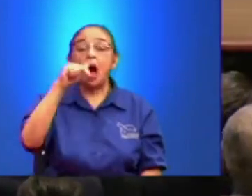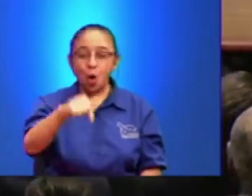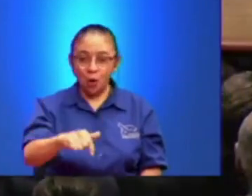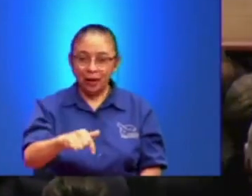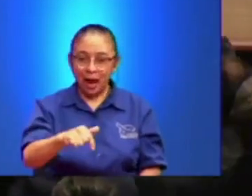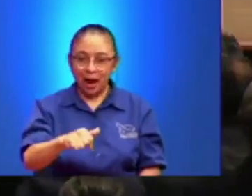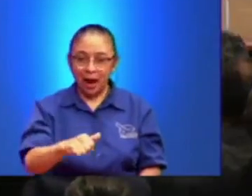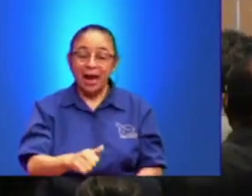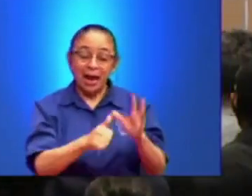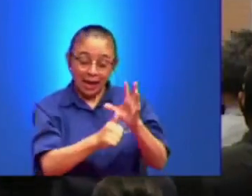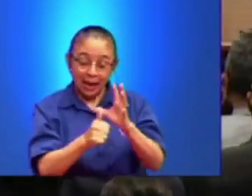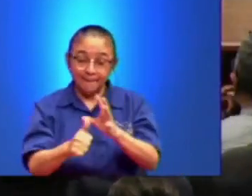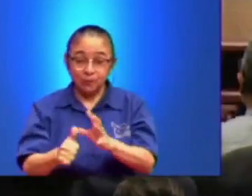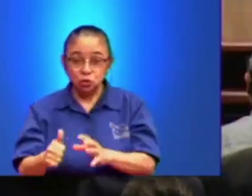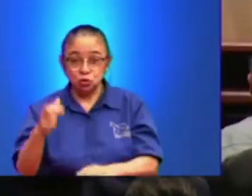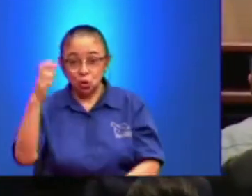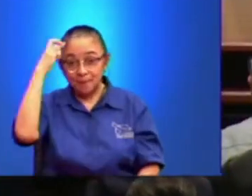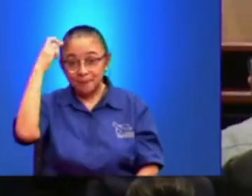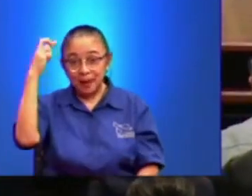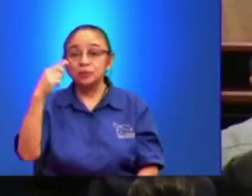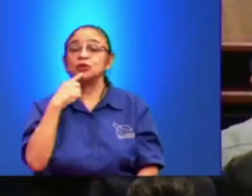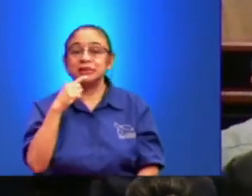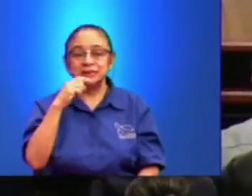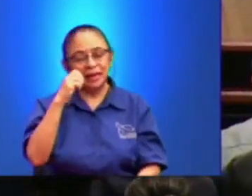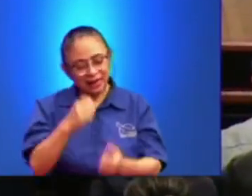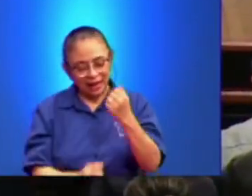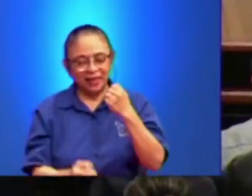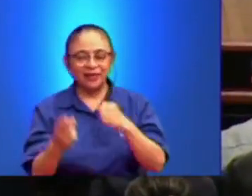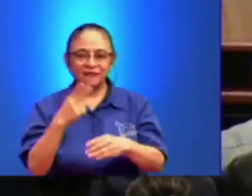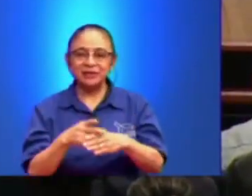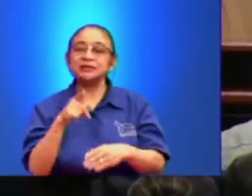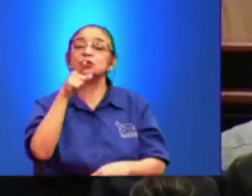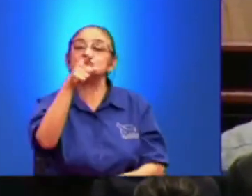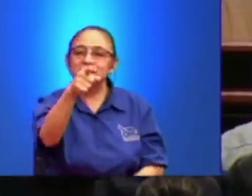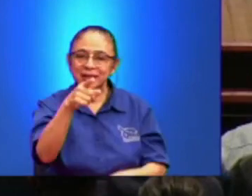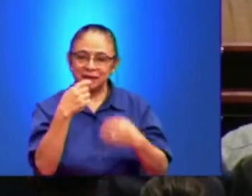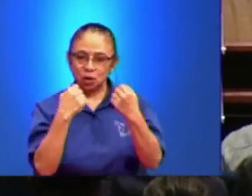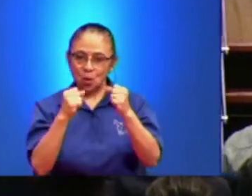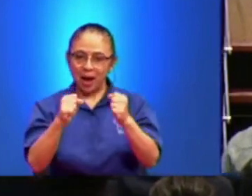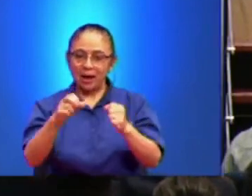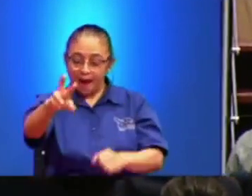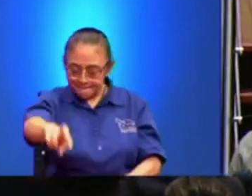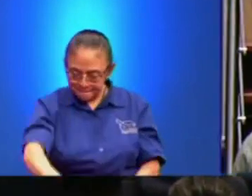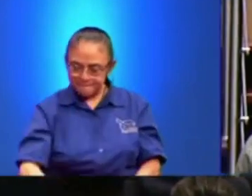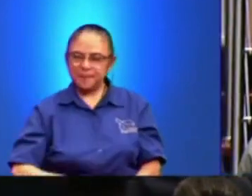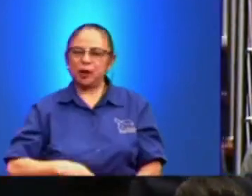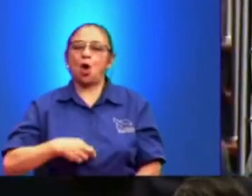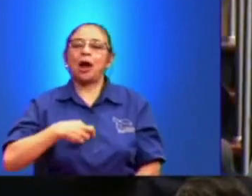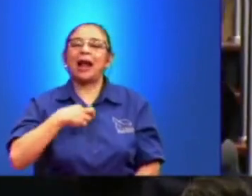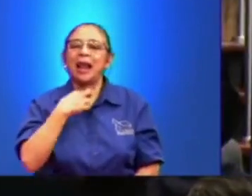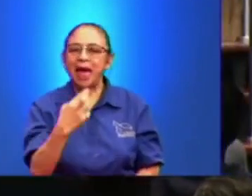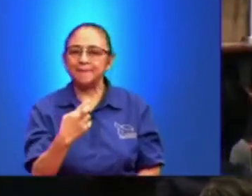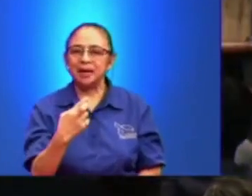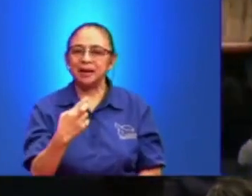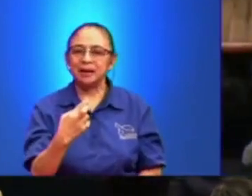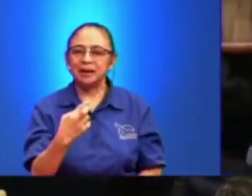apóstol pablo dice cada vez que usted lo hay van a estar proclamando